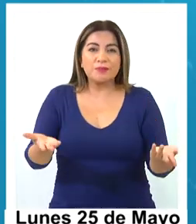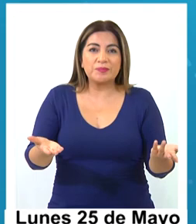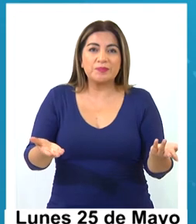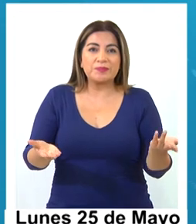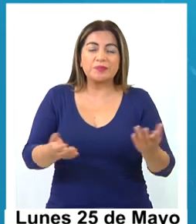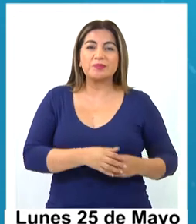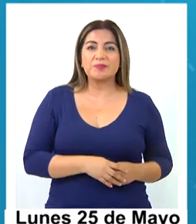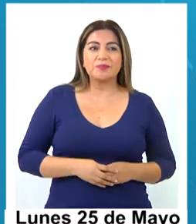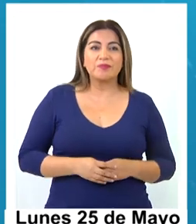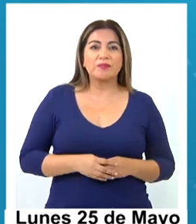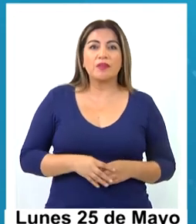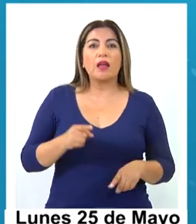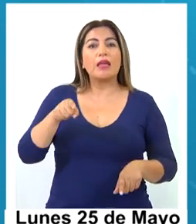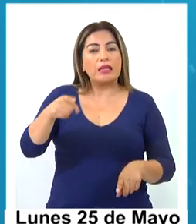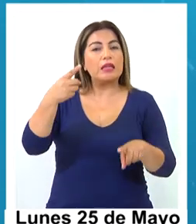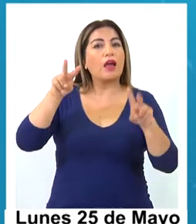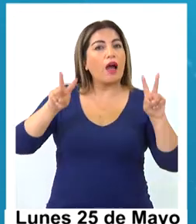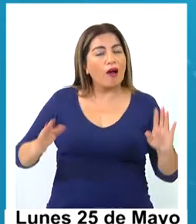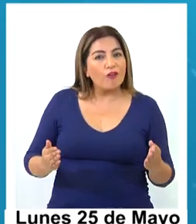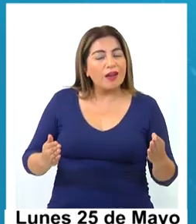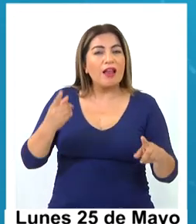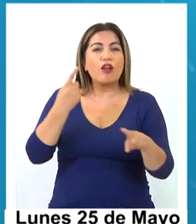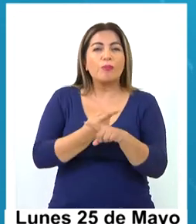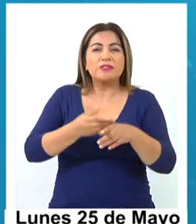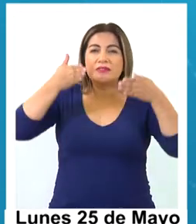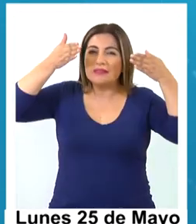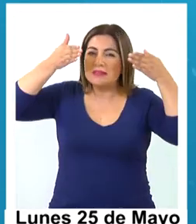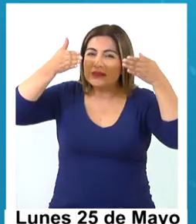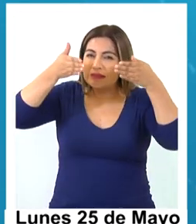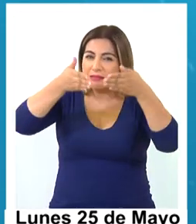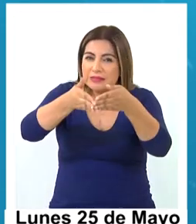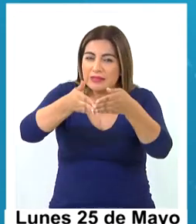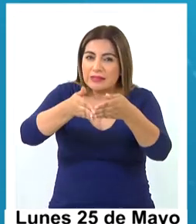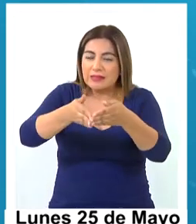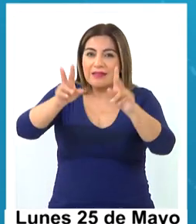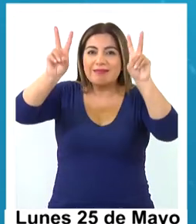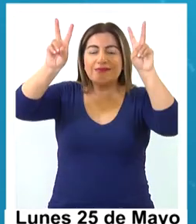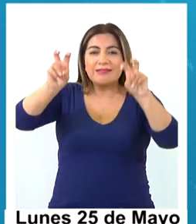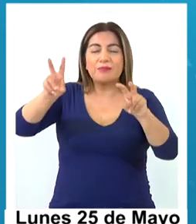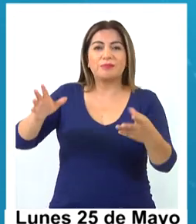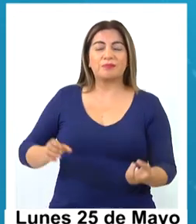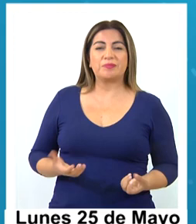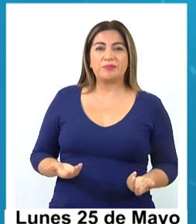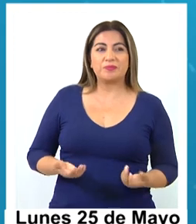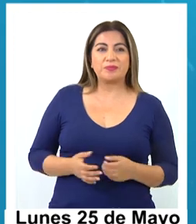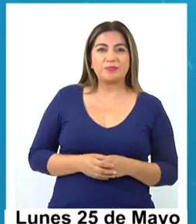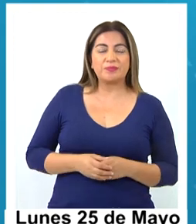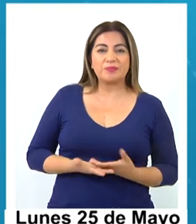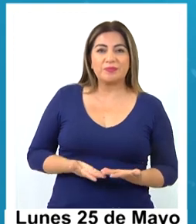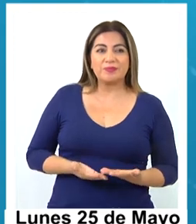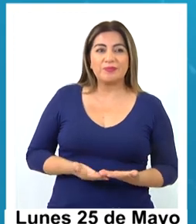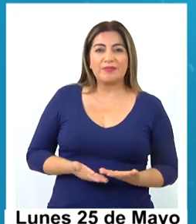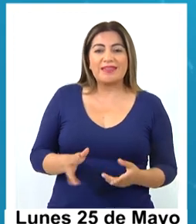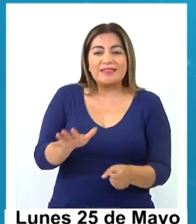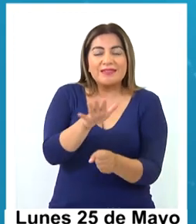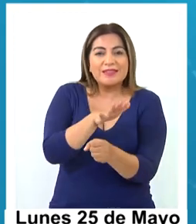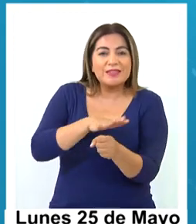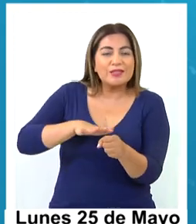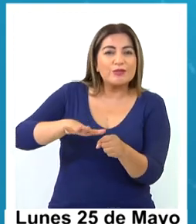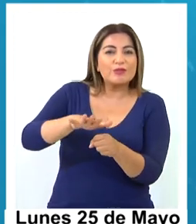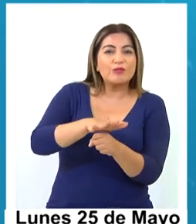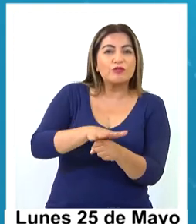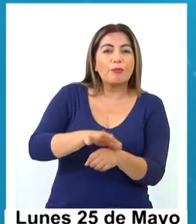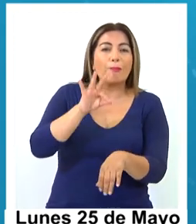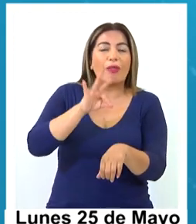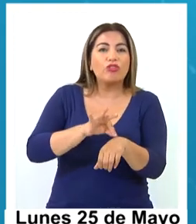este caso macarena quiero que en nuestra conversación se centre básicamente en cómo ha sido esta